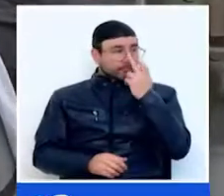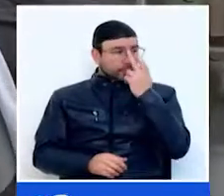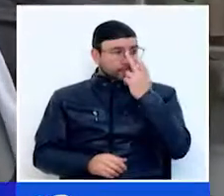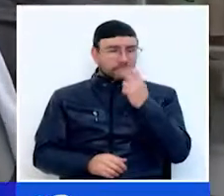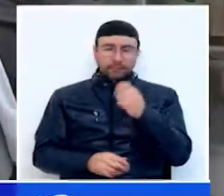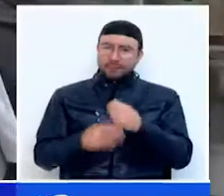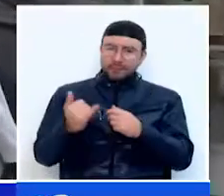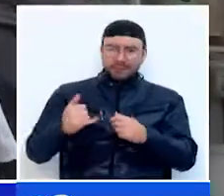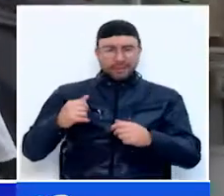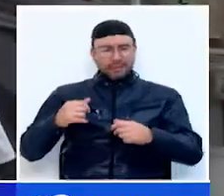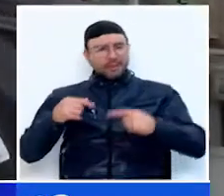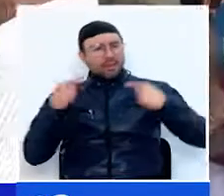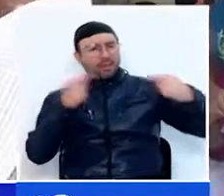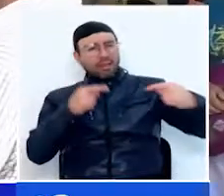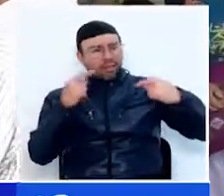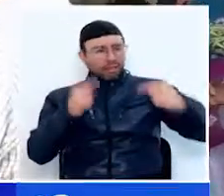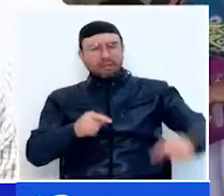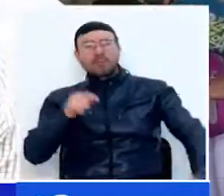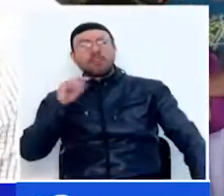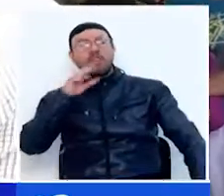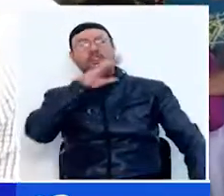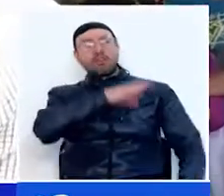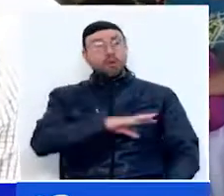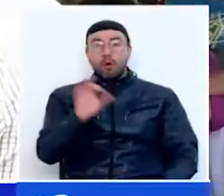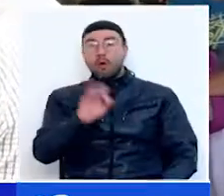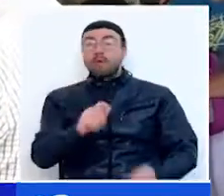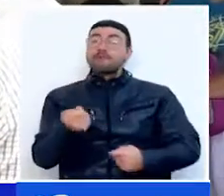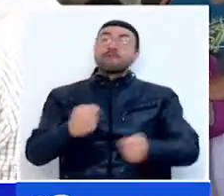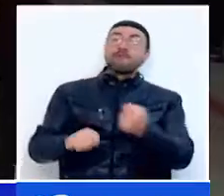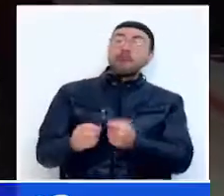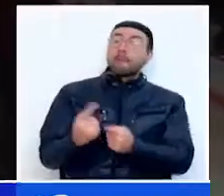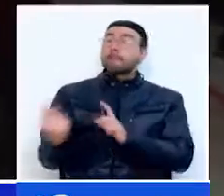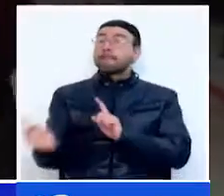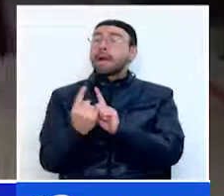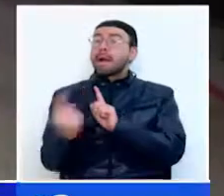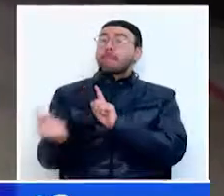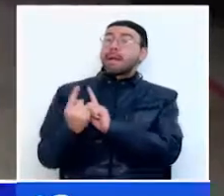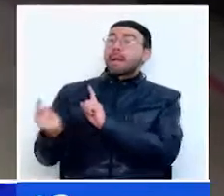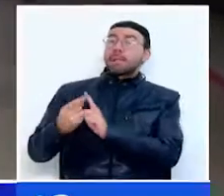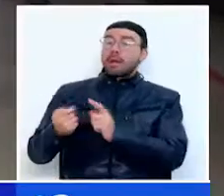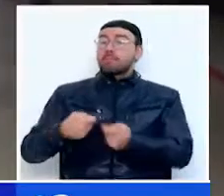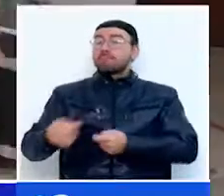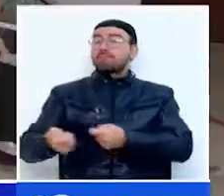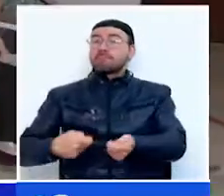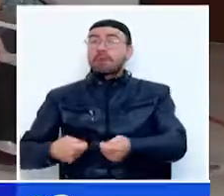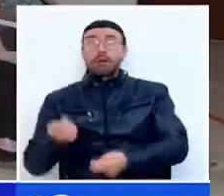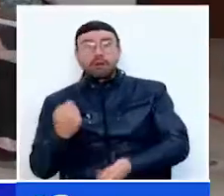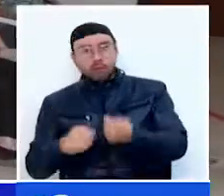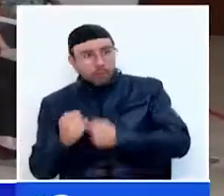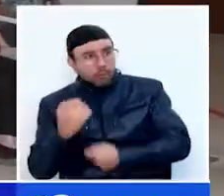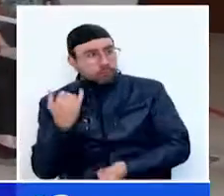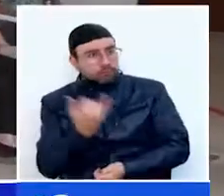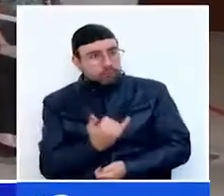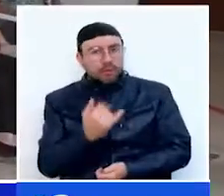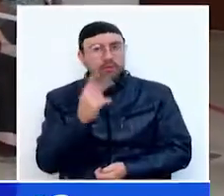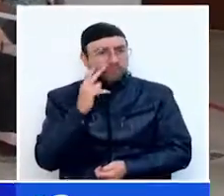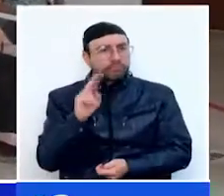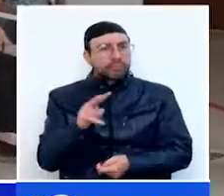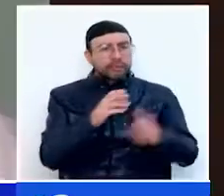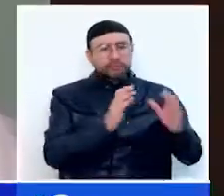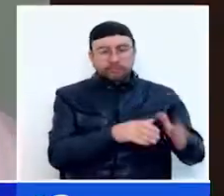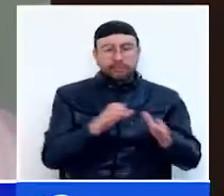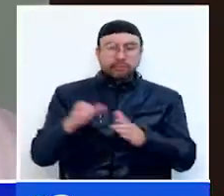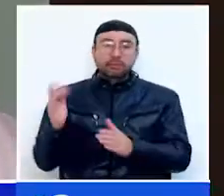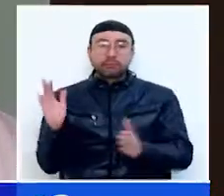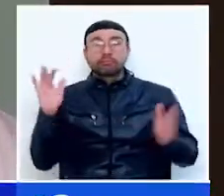Agresiones físicas, verbales y hasta comercialización de fichas para recibir el turno de vacunación se han tenido que evidenciar en los diferentes puntos de inmunización en